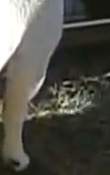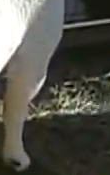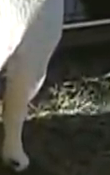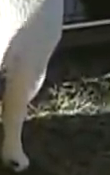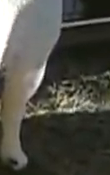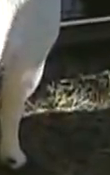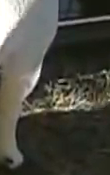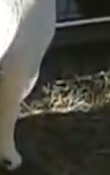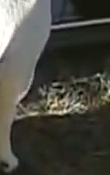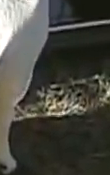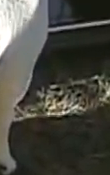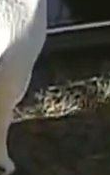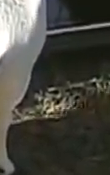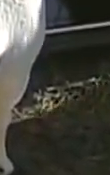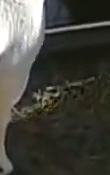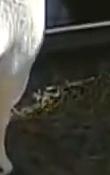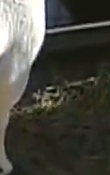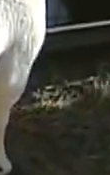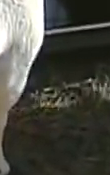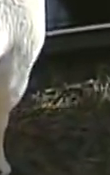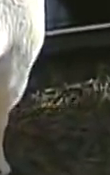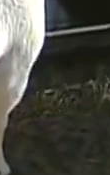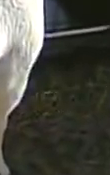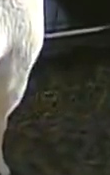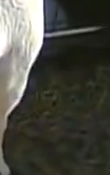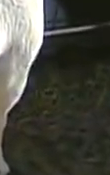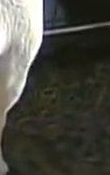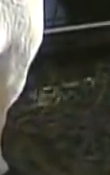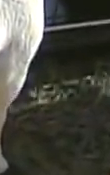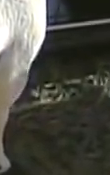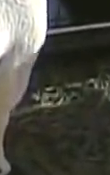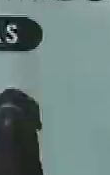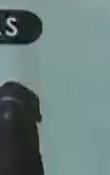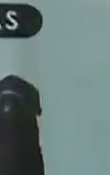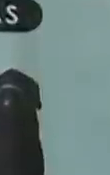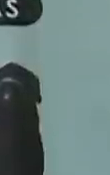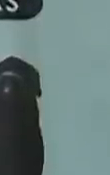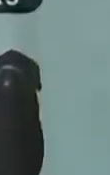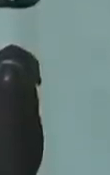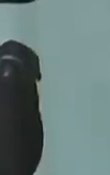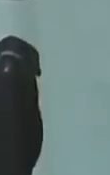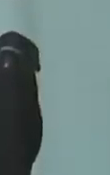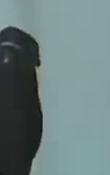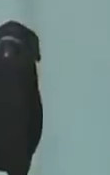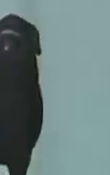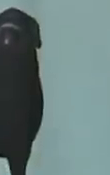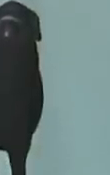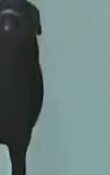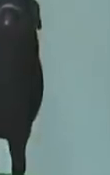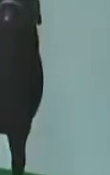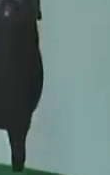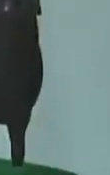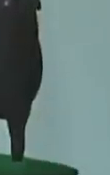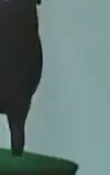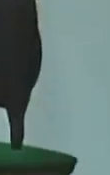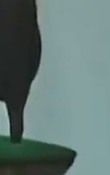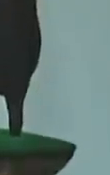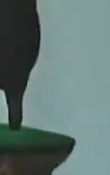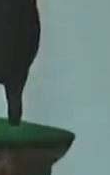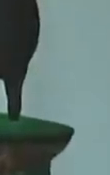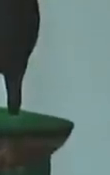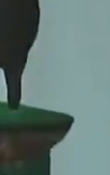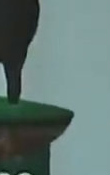por supuesto, más de 40 productores de Miranda. Vamos a tener emprendedores, sector comercial, sector gastronómico,